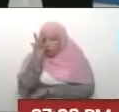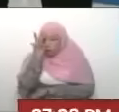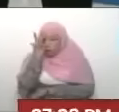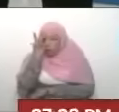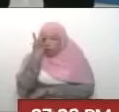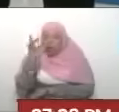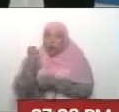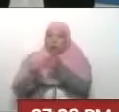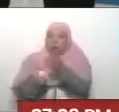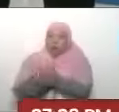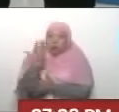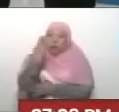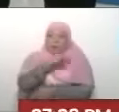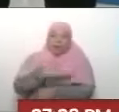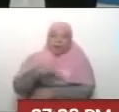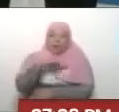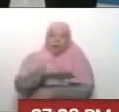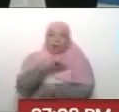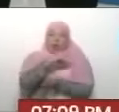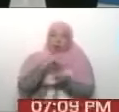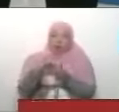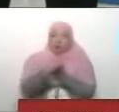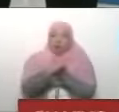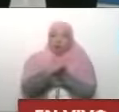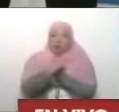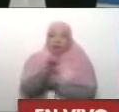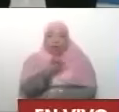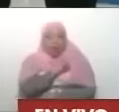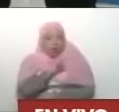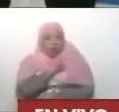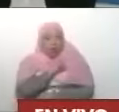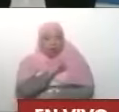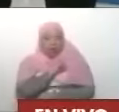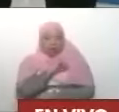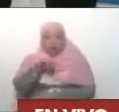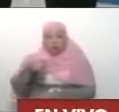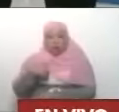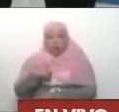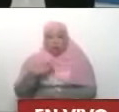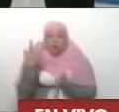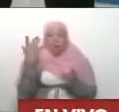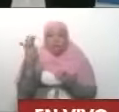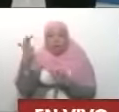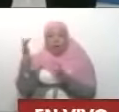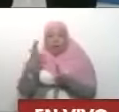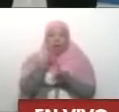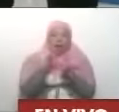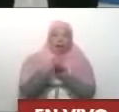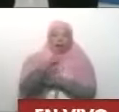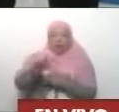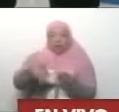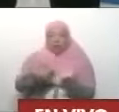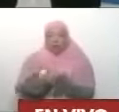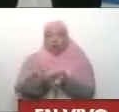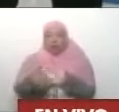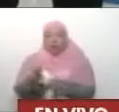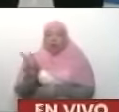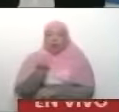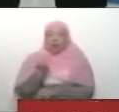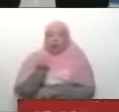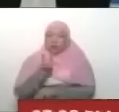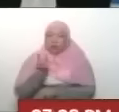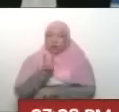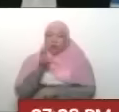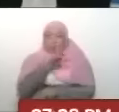vamos a lanzar una gran misión de la cultura, de la identidad, de nuestros bailes, de nuestros cantos, porque van a ser en Venezuela